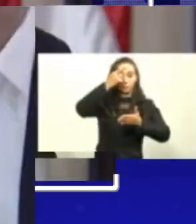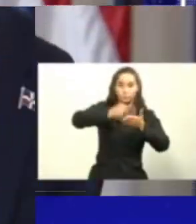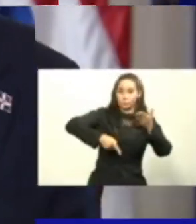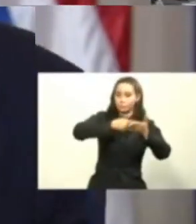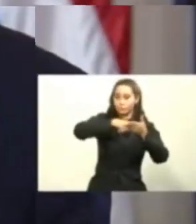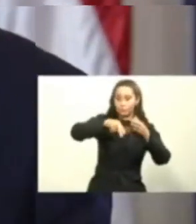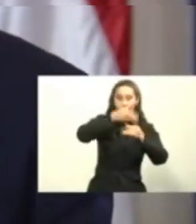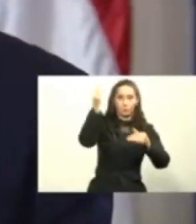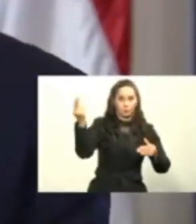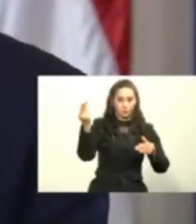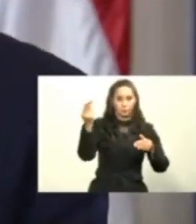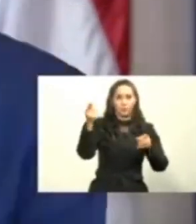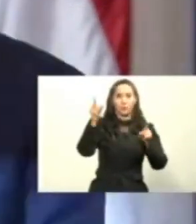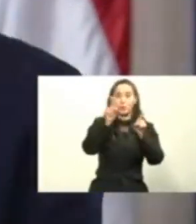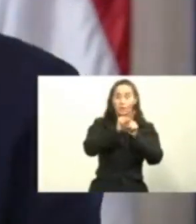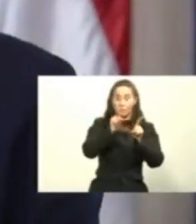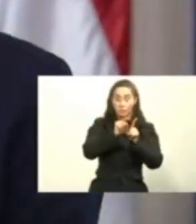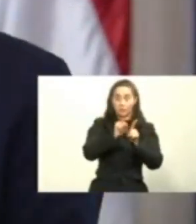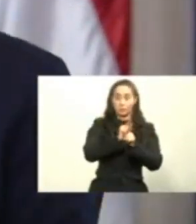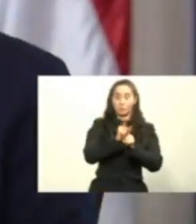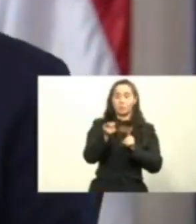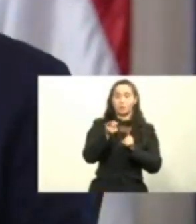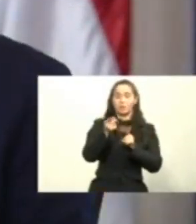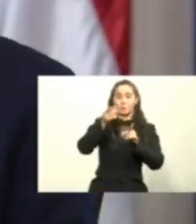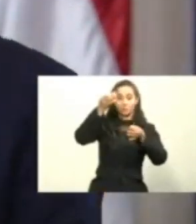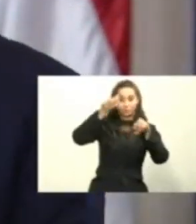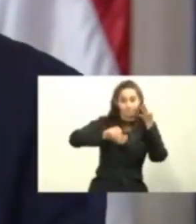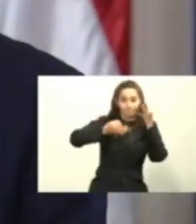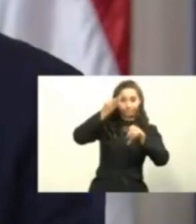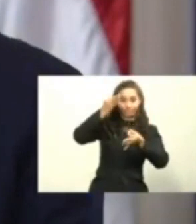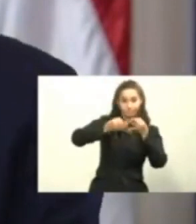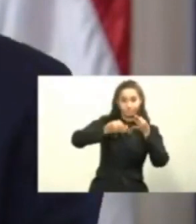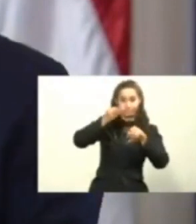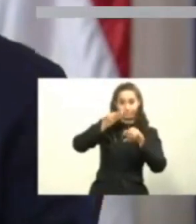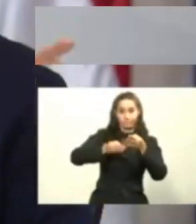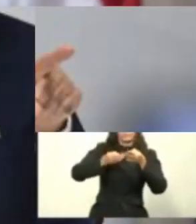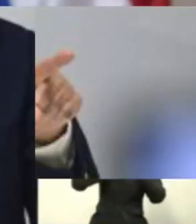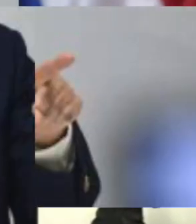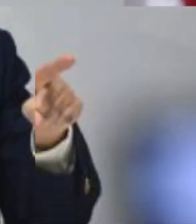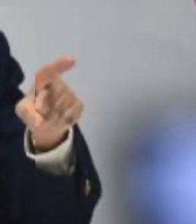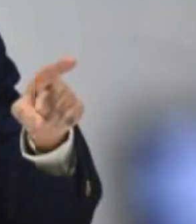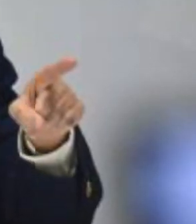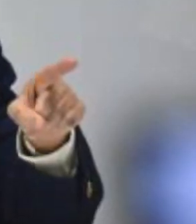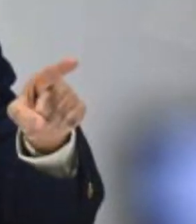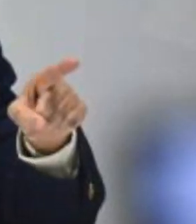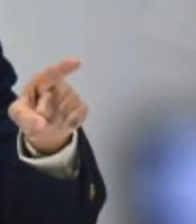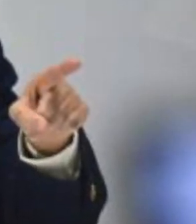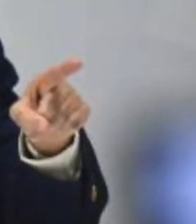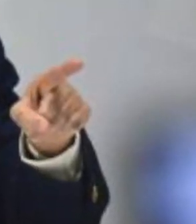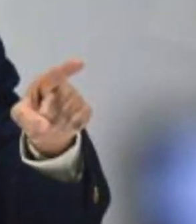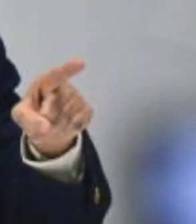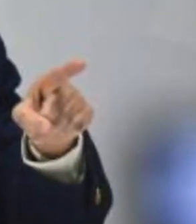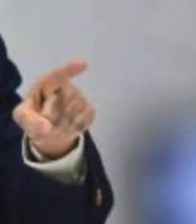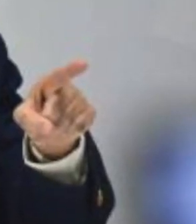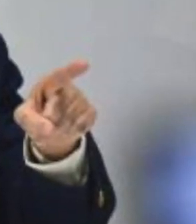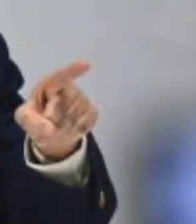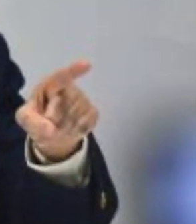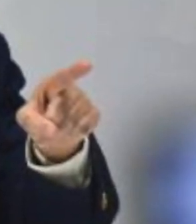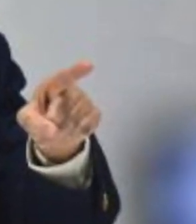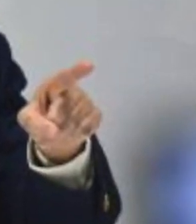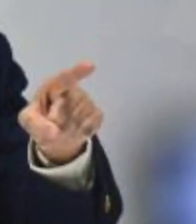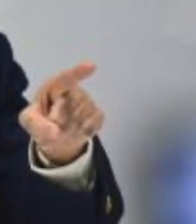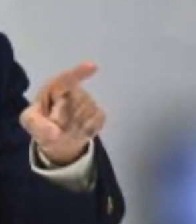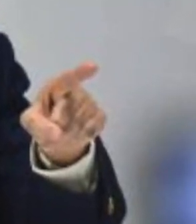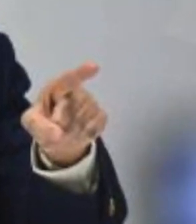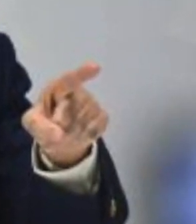Bueno y luego de esta contundente y enérgica respuesta de parte del presidente Luis Abinader, aquí te entrego la caja de comentarios.